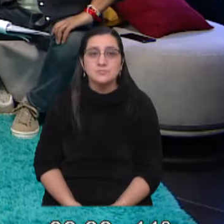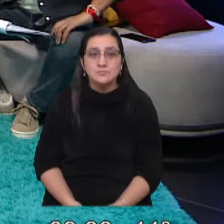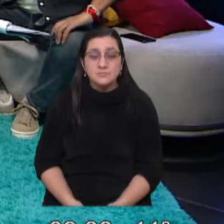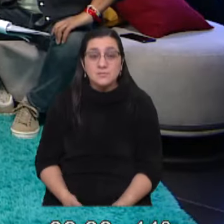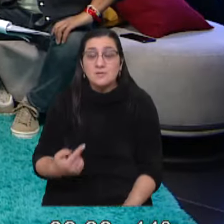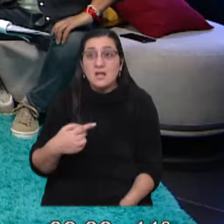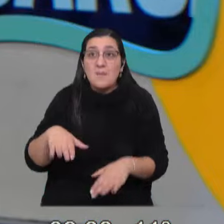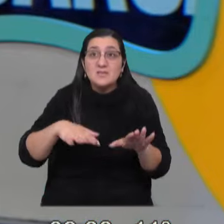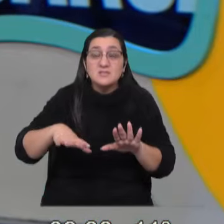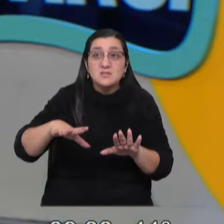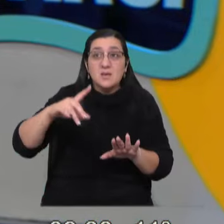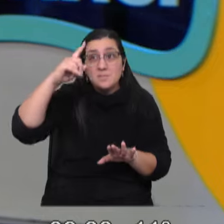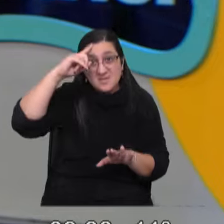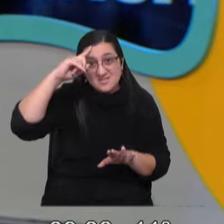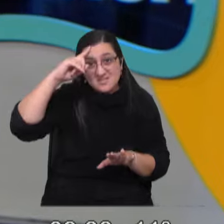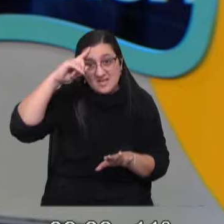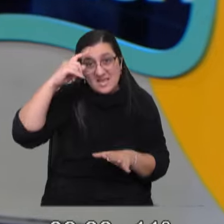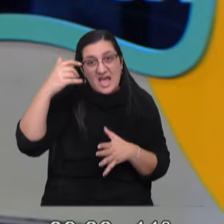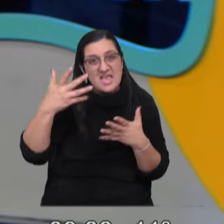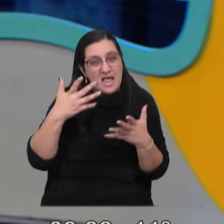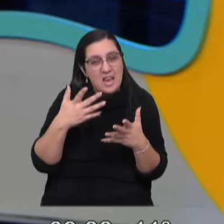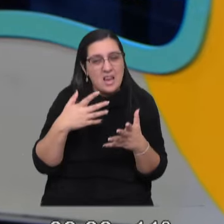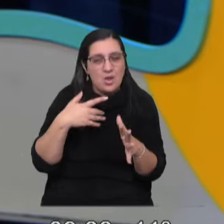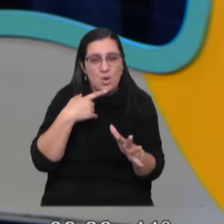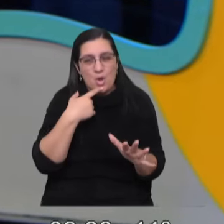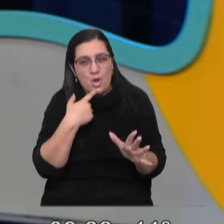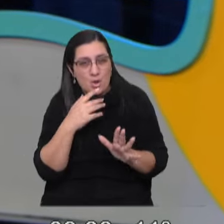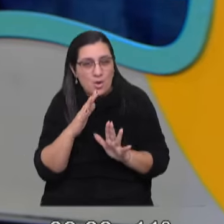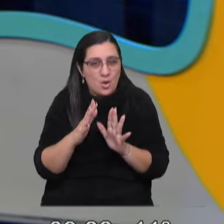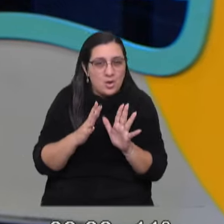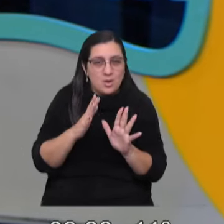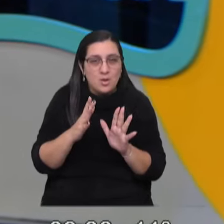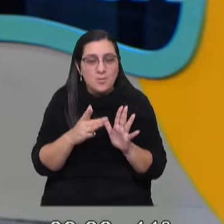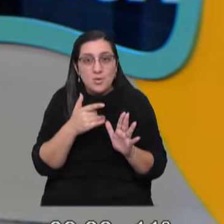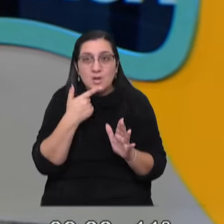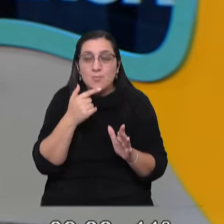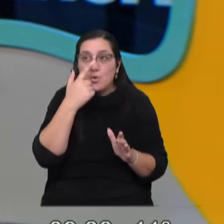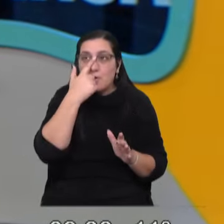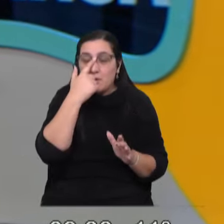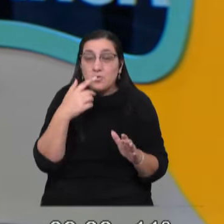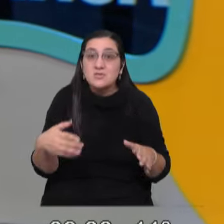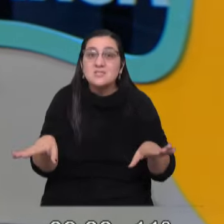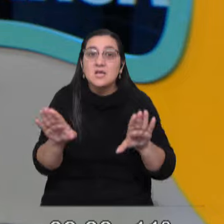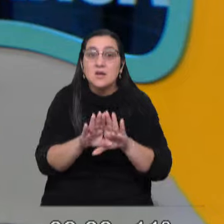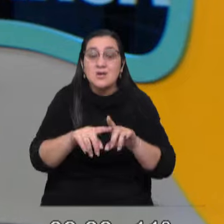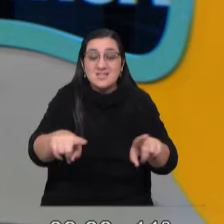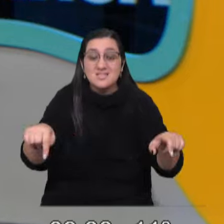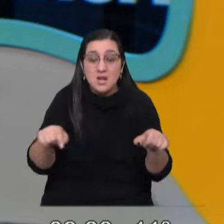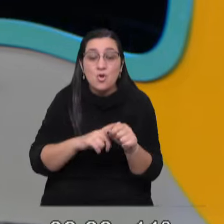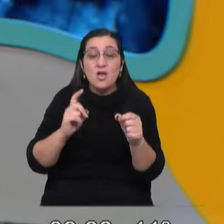y piensa que hay algo atrás hay algo atrás Es como cuando cerraron el salón gremial de